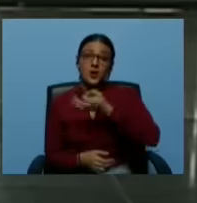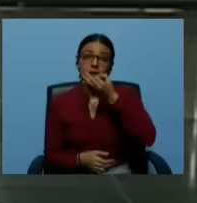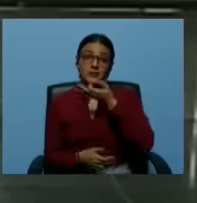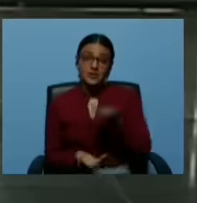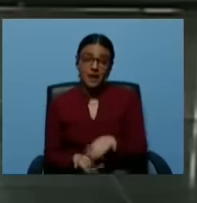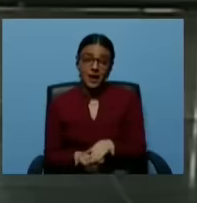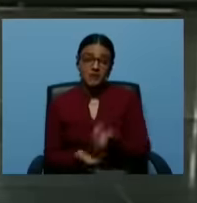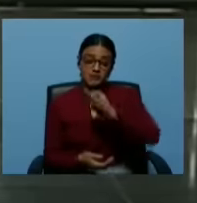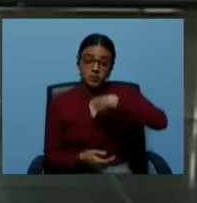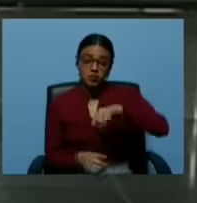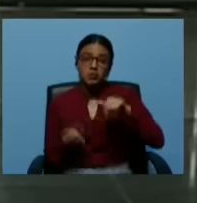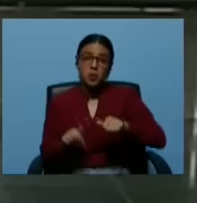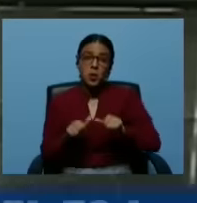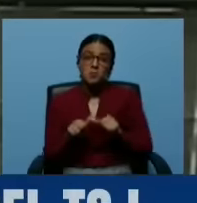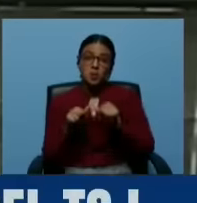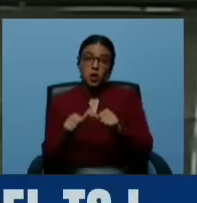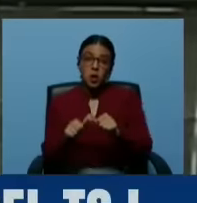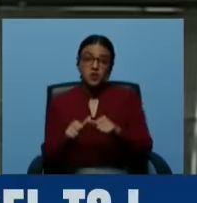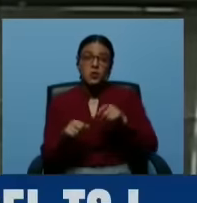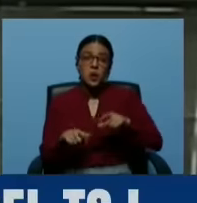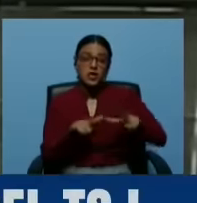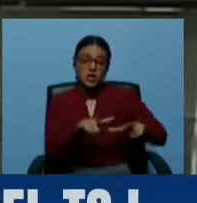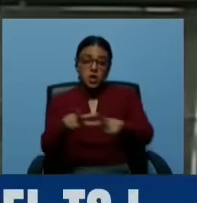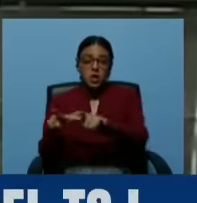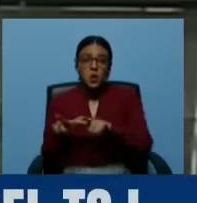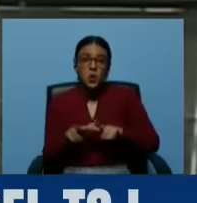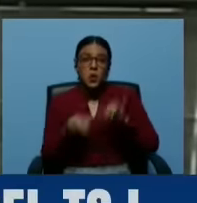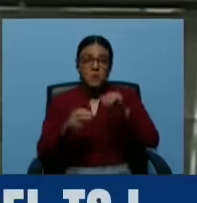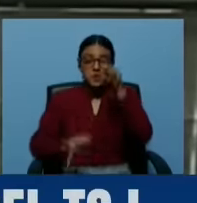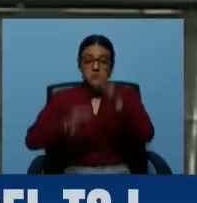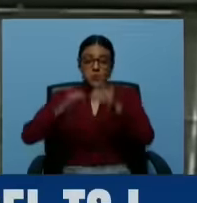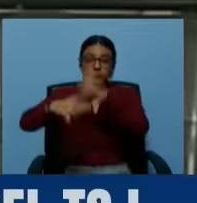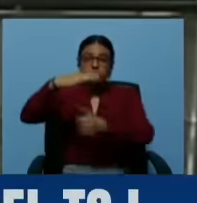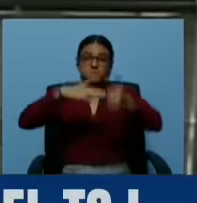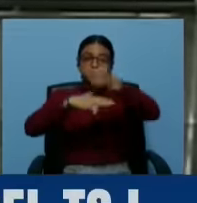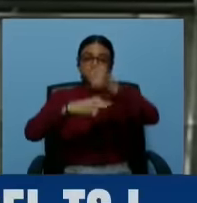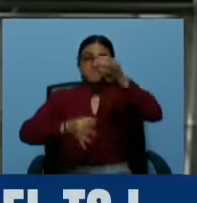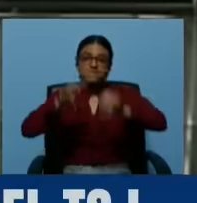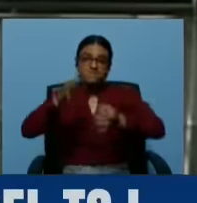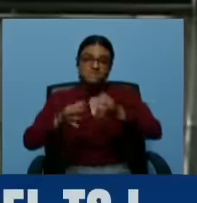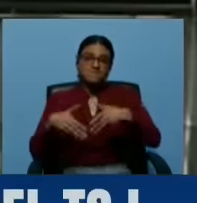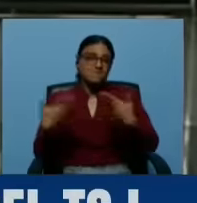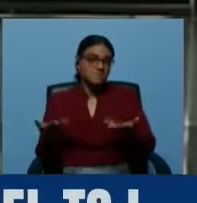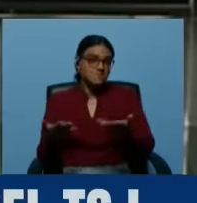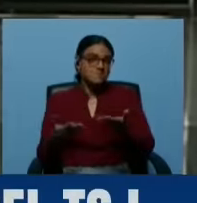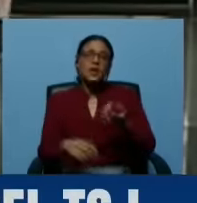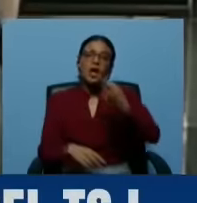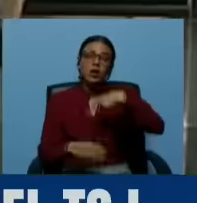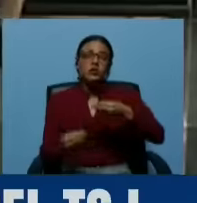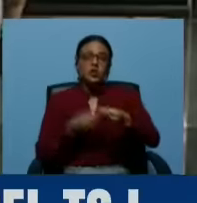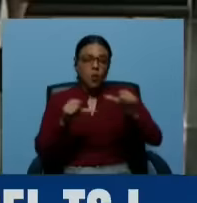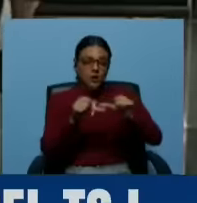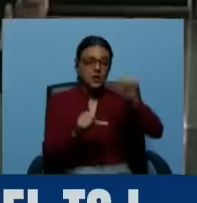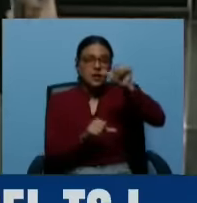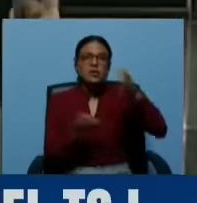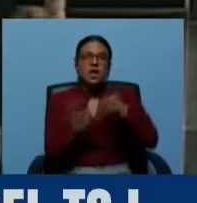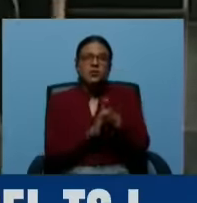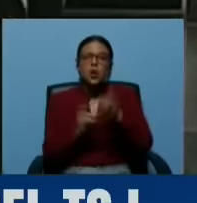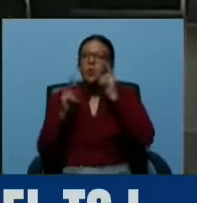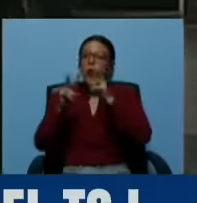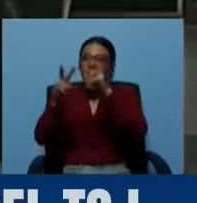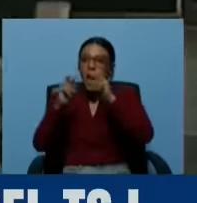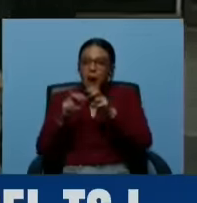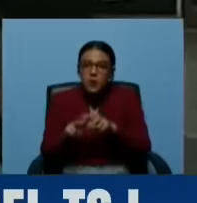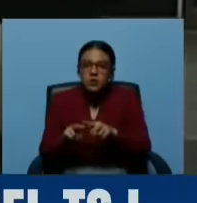tardes. Nosotros continuamos desde la sede del Tribunal Supremo de Justicia en lo que ha sido el desarrollo de estas audiencias que